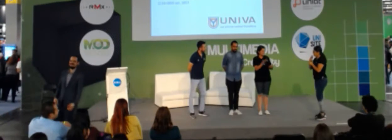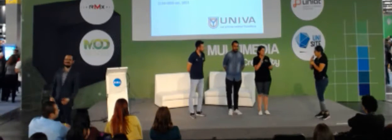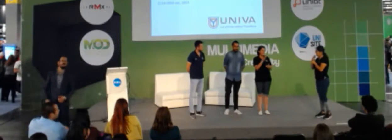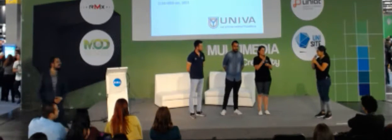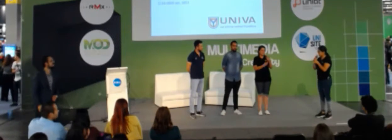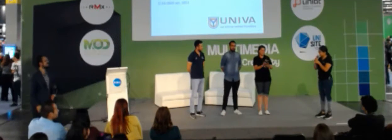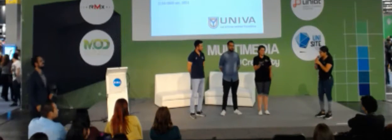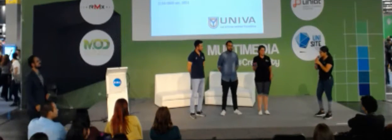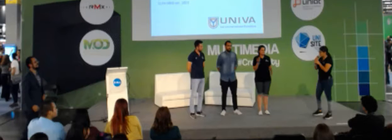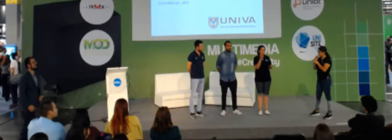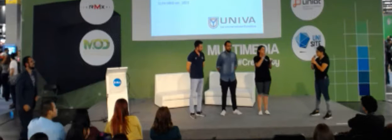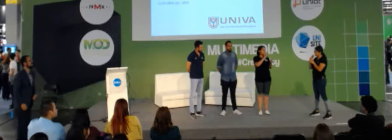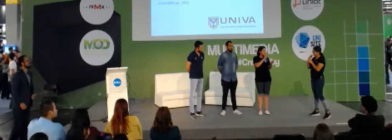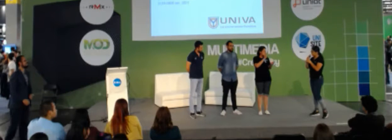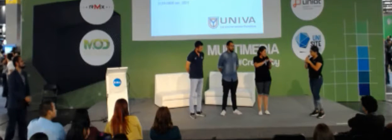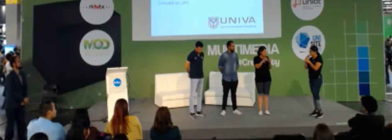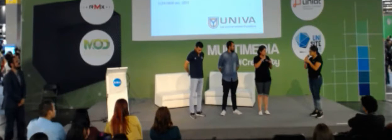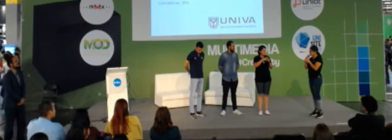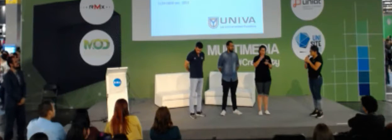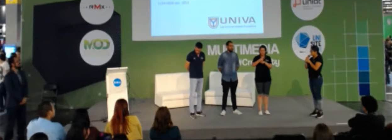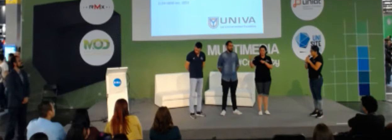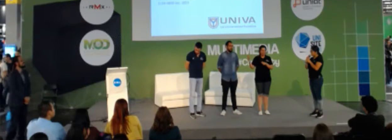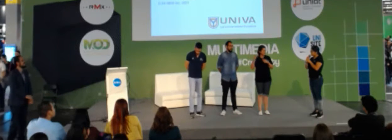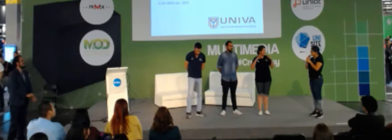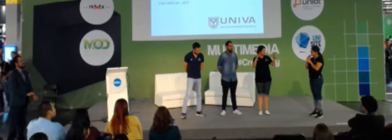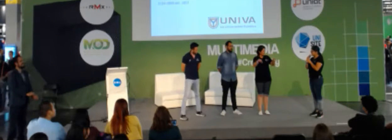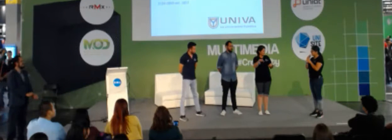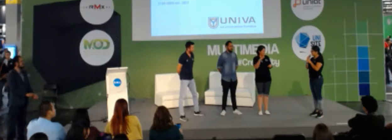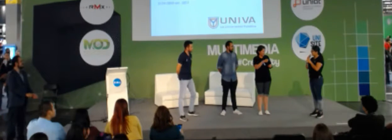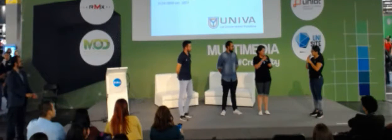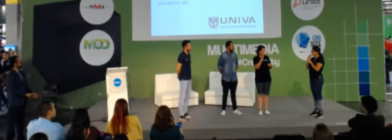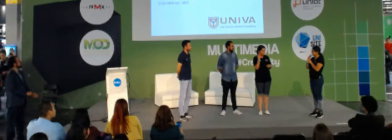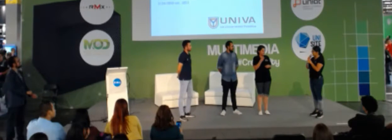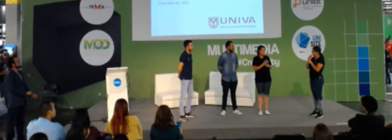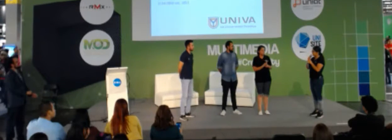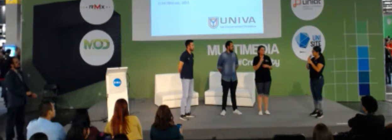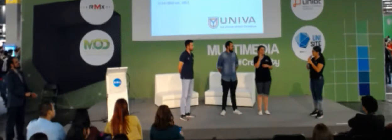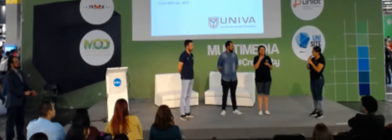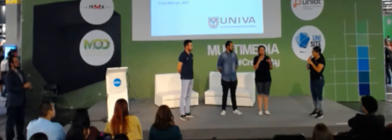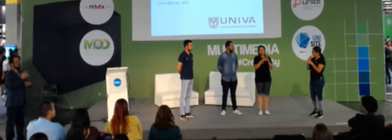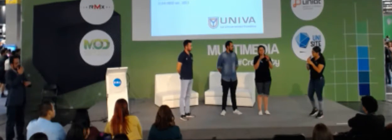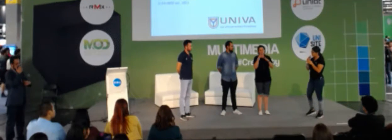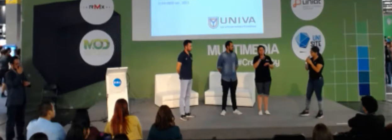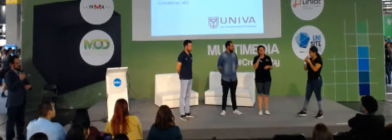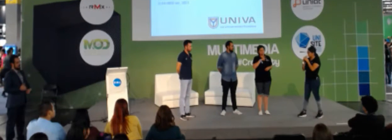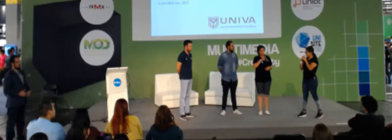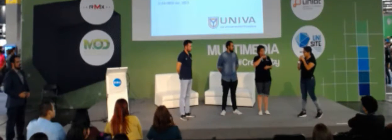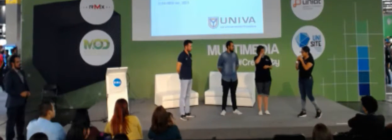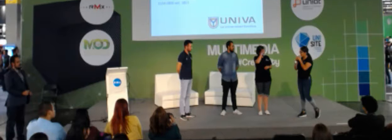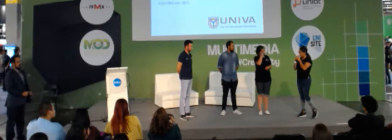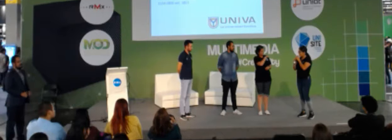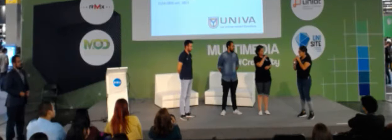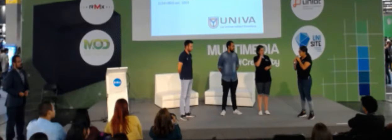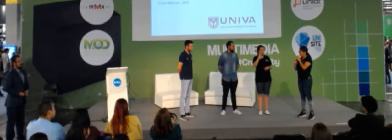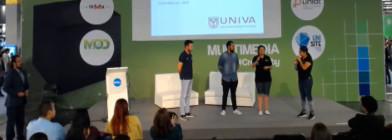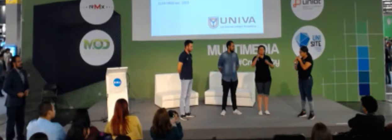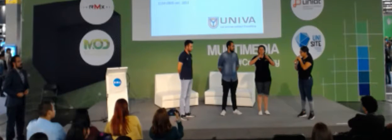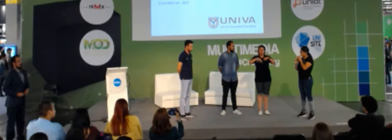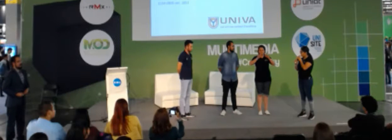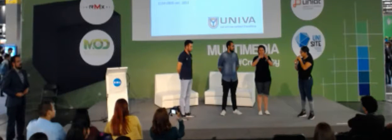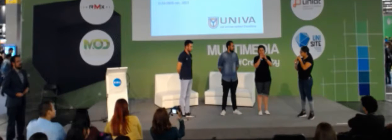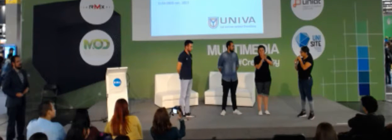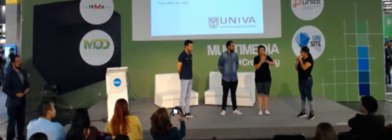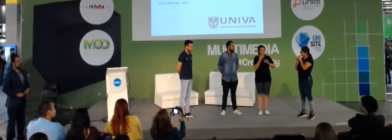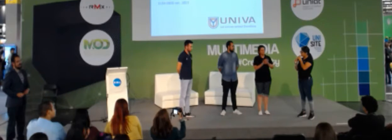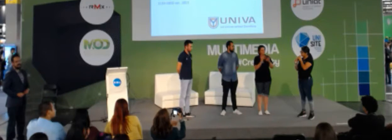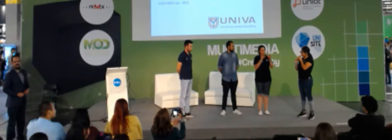Hola, buenas tardes a todos, bienvenidos y gracias por invitarnos a dar un poco de nuestra experiencia. Bueno, quiero